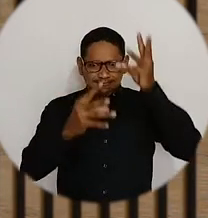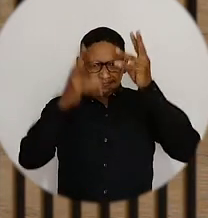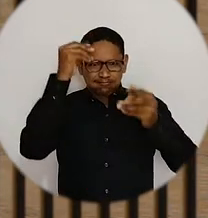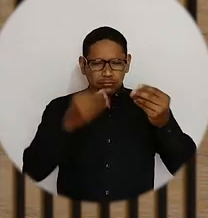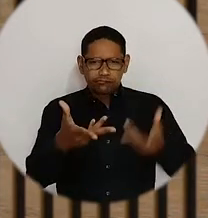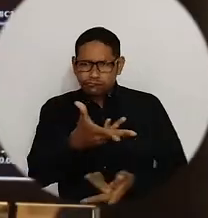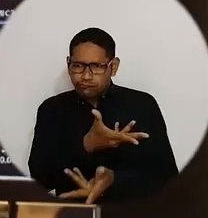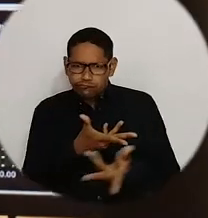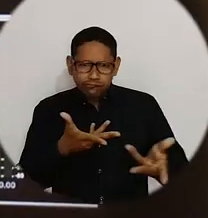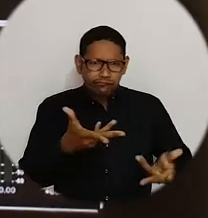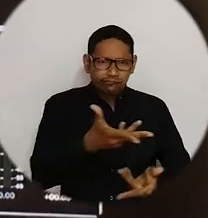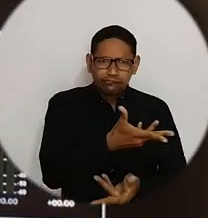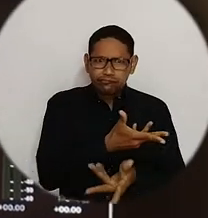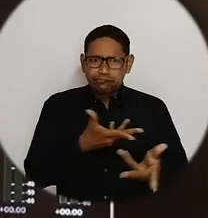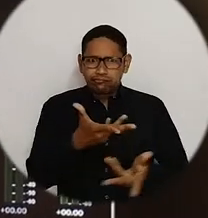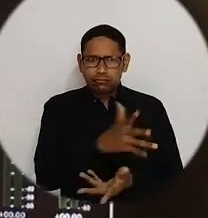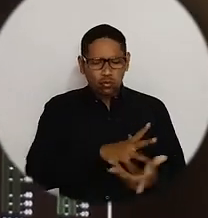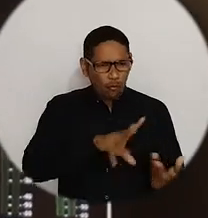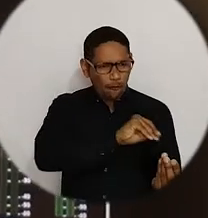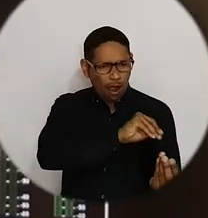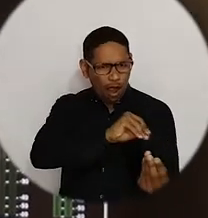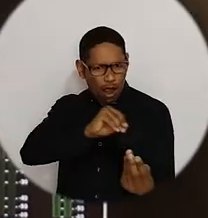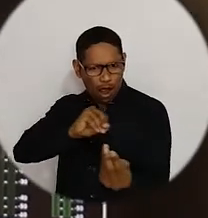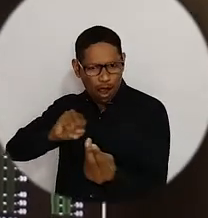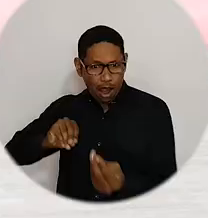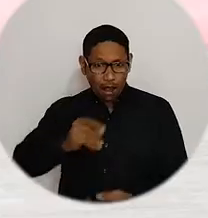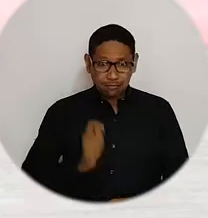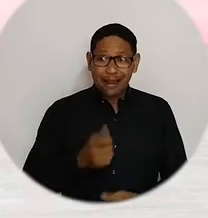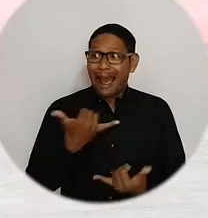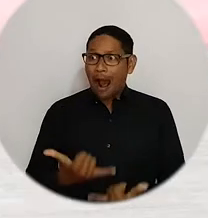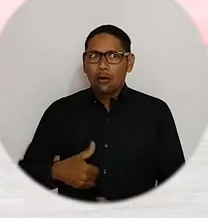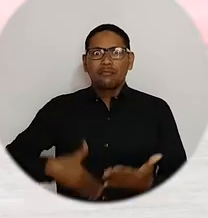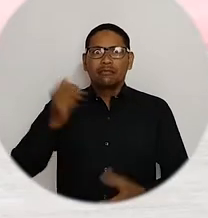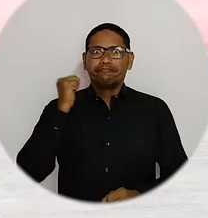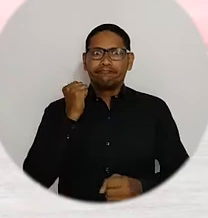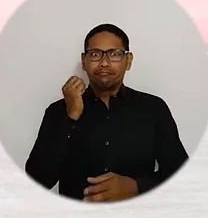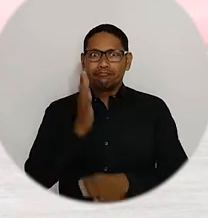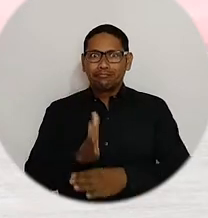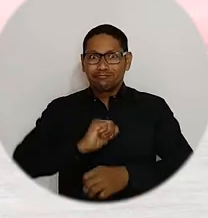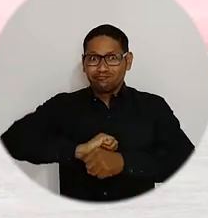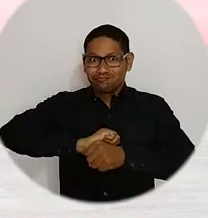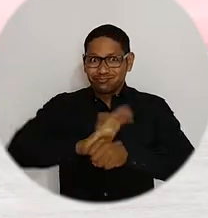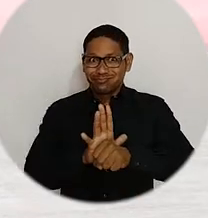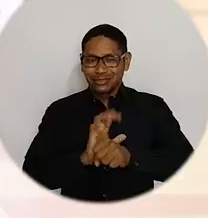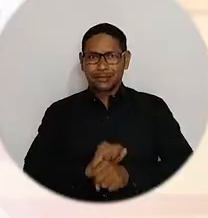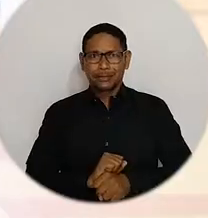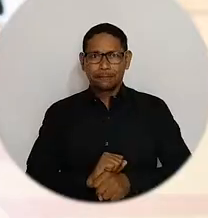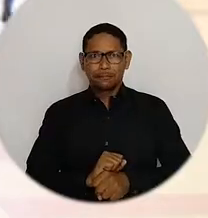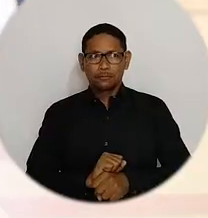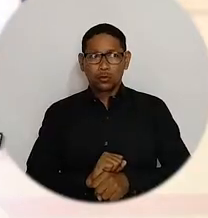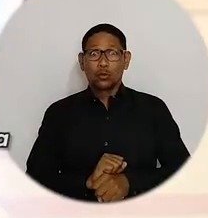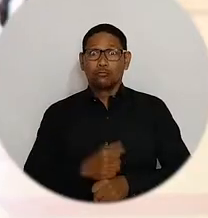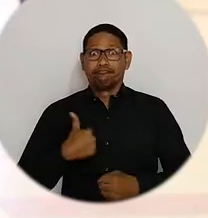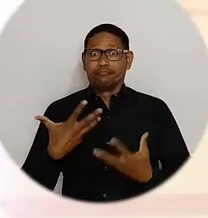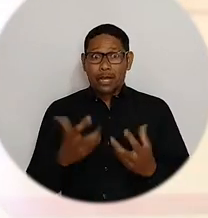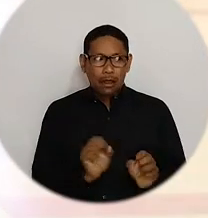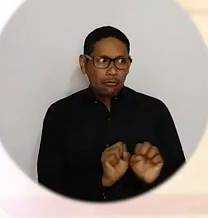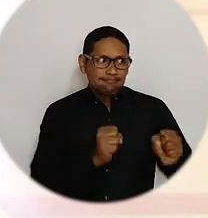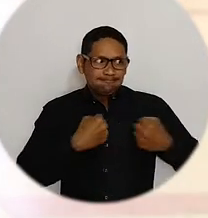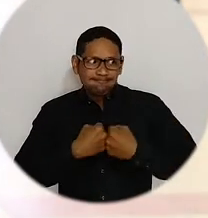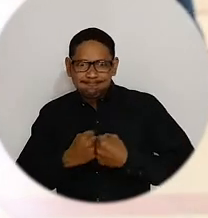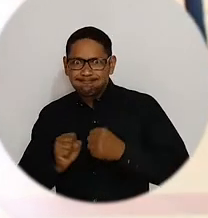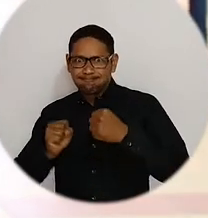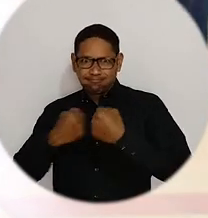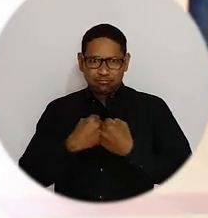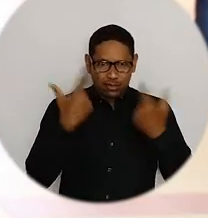las lecciones aprendidas que se han venido desarrollando en la formación jurídica y más en estos tiempos de pandemia. Con ganas de